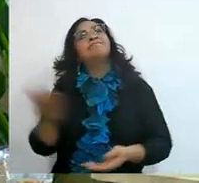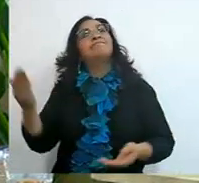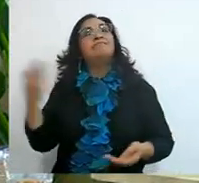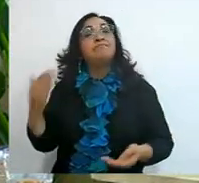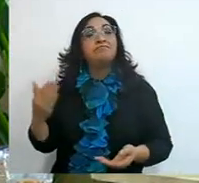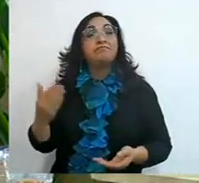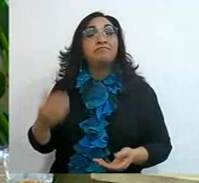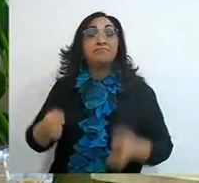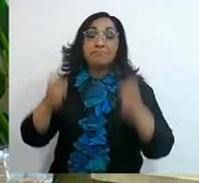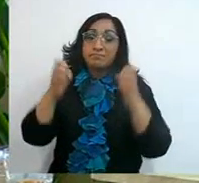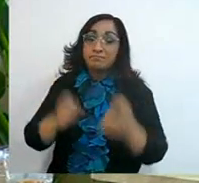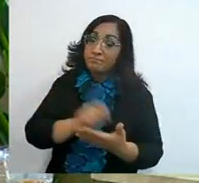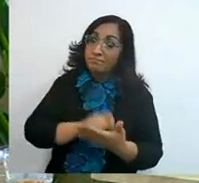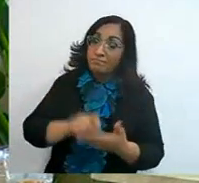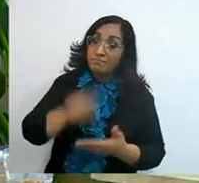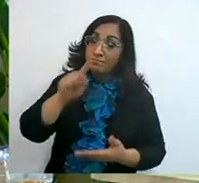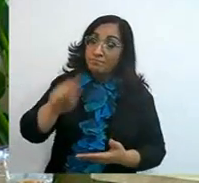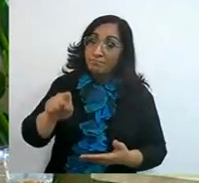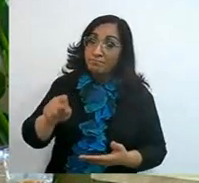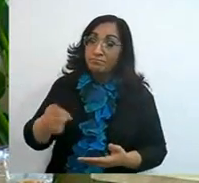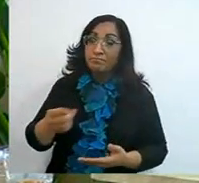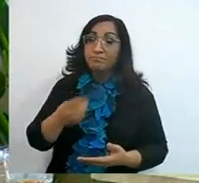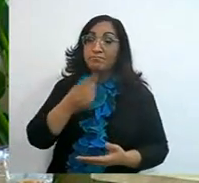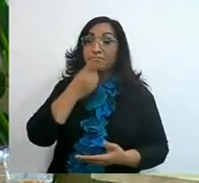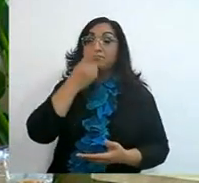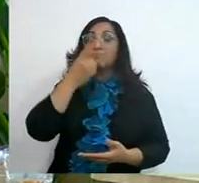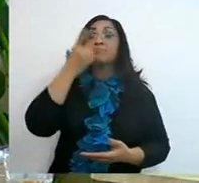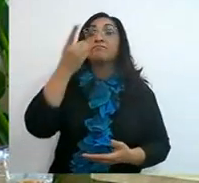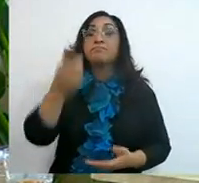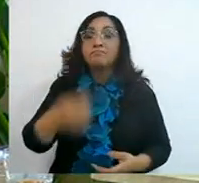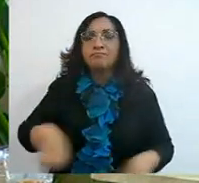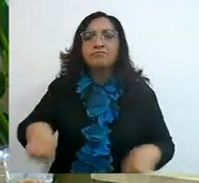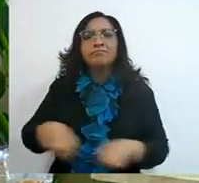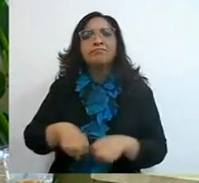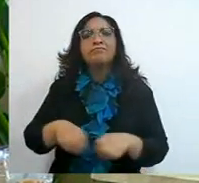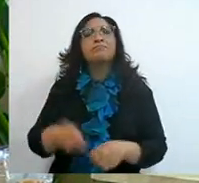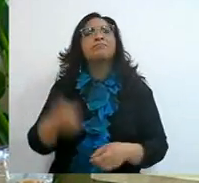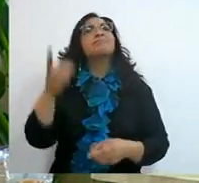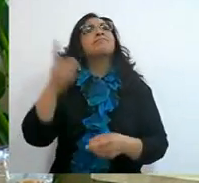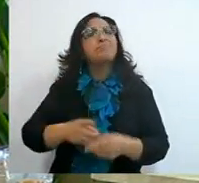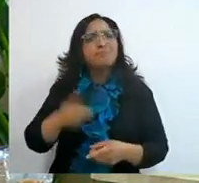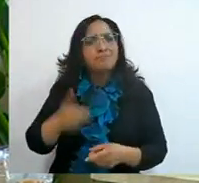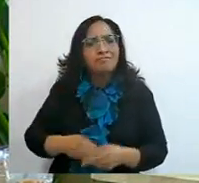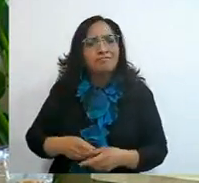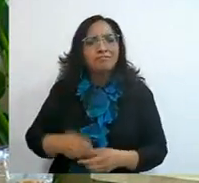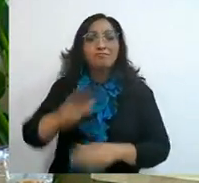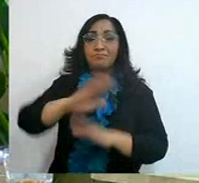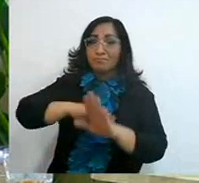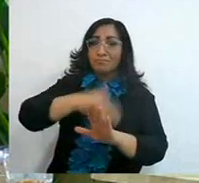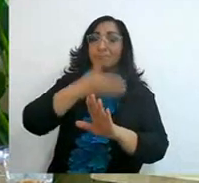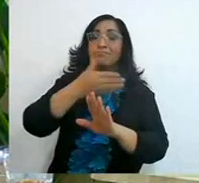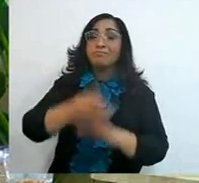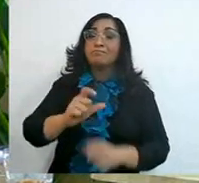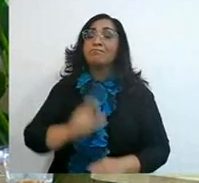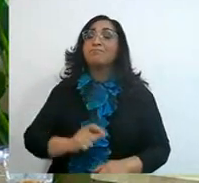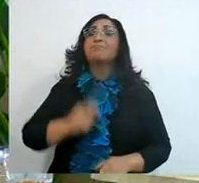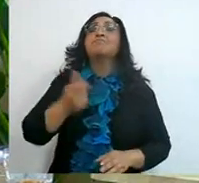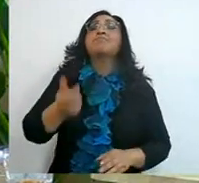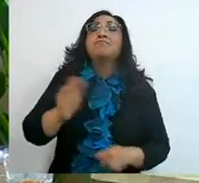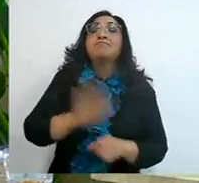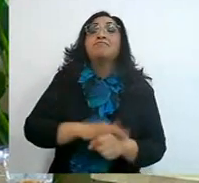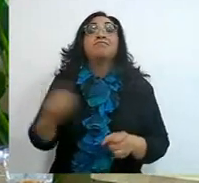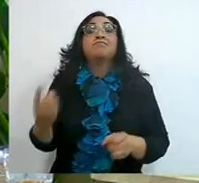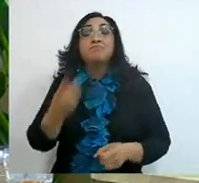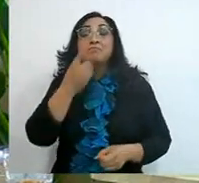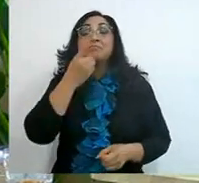está escrito todo lo que usted dijo, cómo lo dijo, dónde lo dijo, contra quién lo dijo, por qué lo